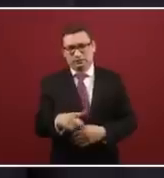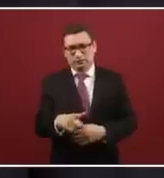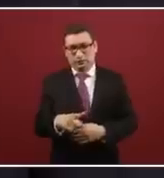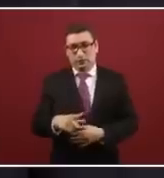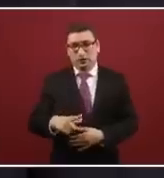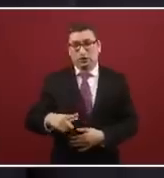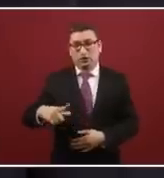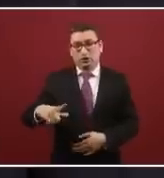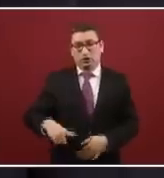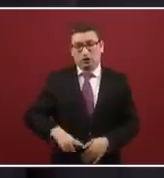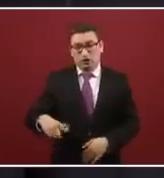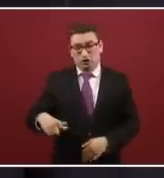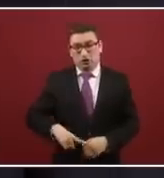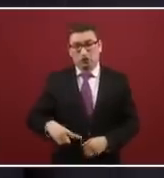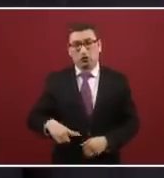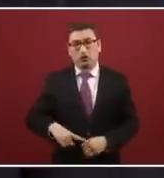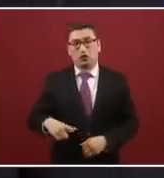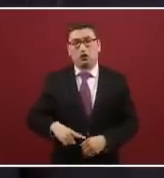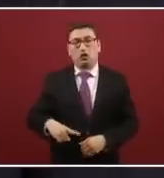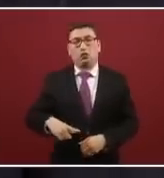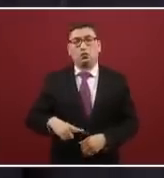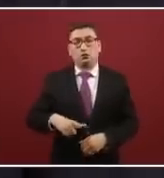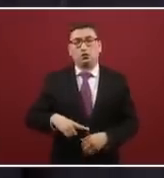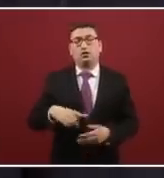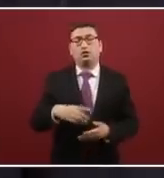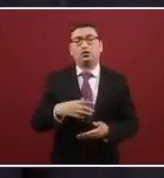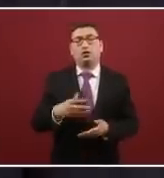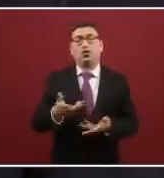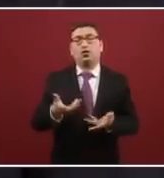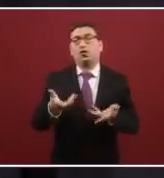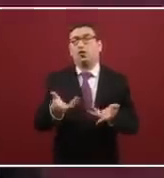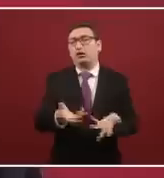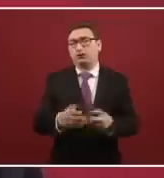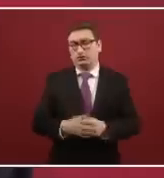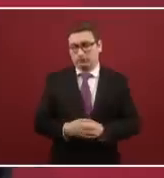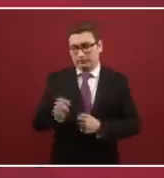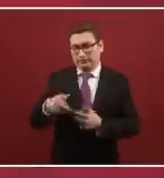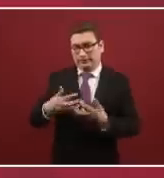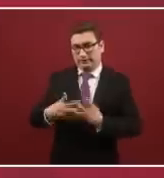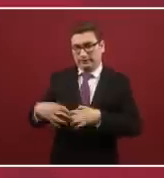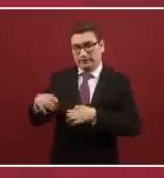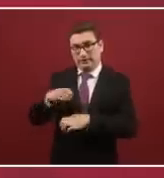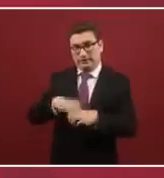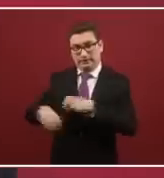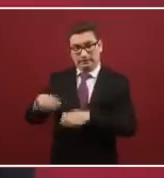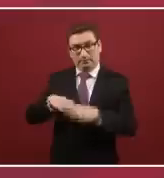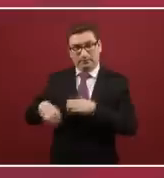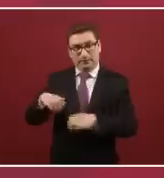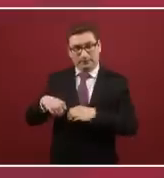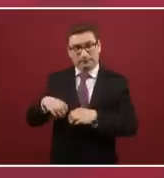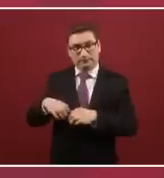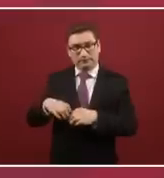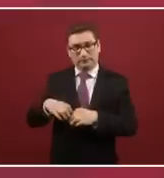que el gobierno va a contratar a una empresa a la que yo